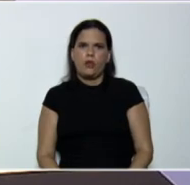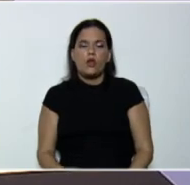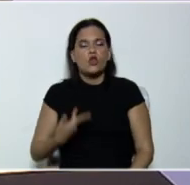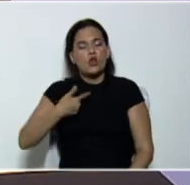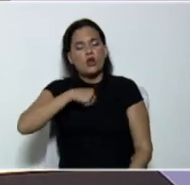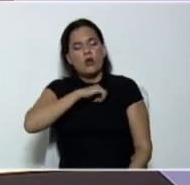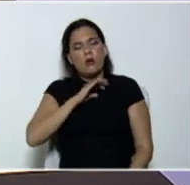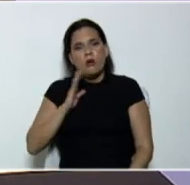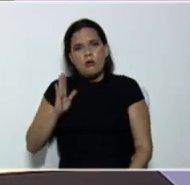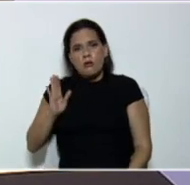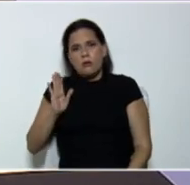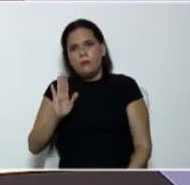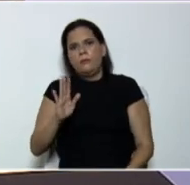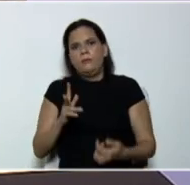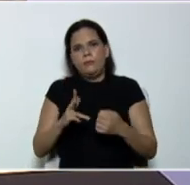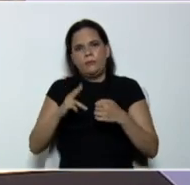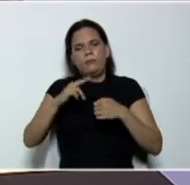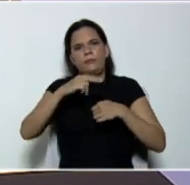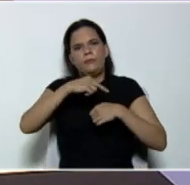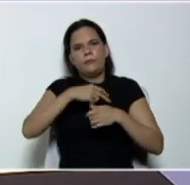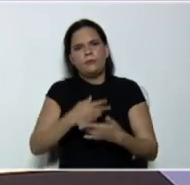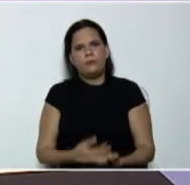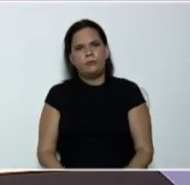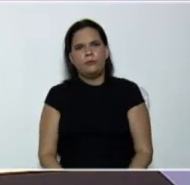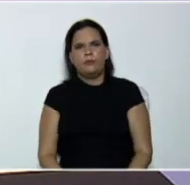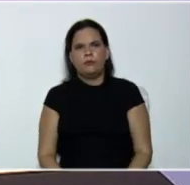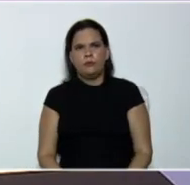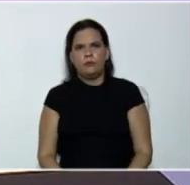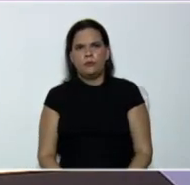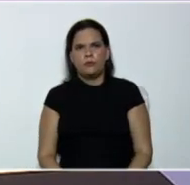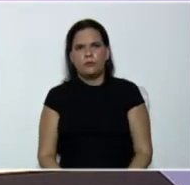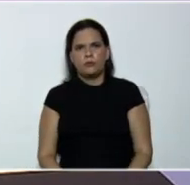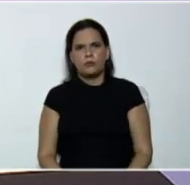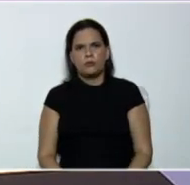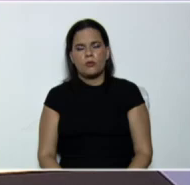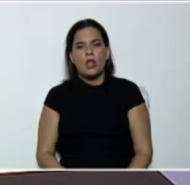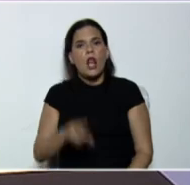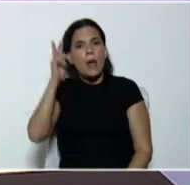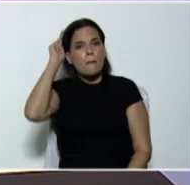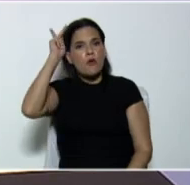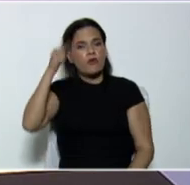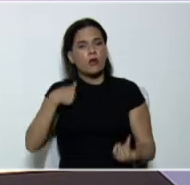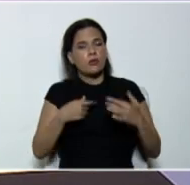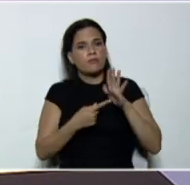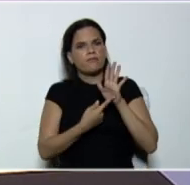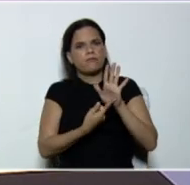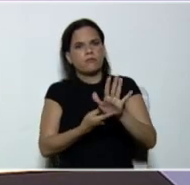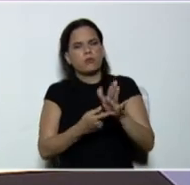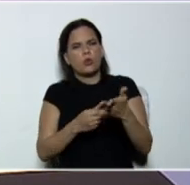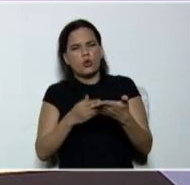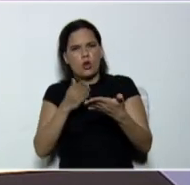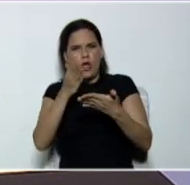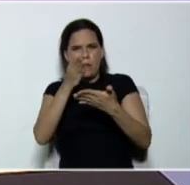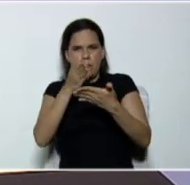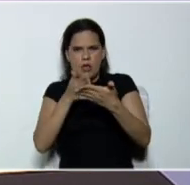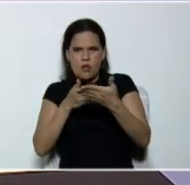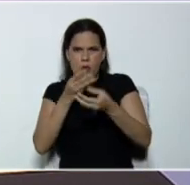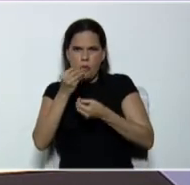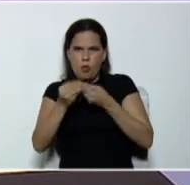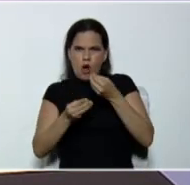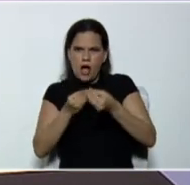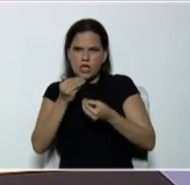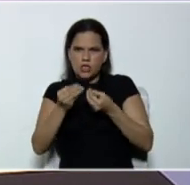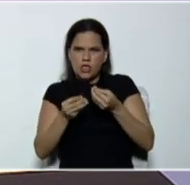trajimos recortado. Belki nos va a enseñar cómo en todo el medio vamos a trazar una línea con